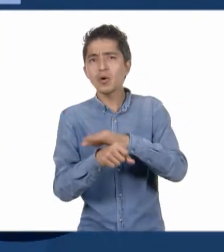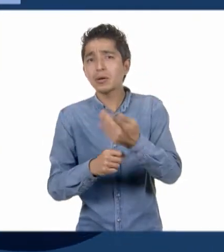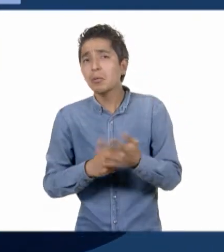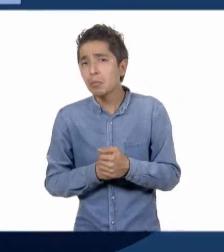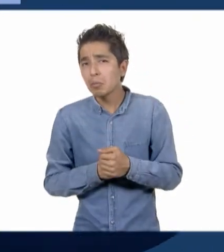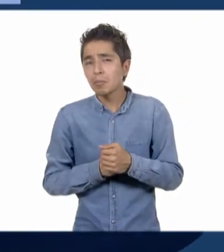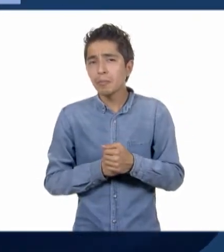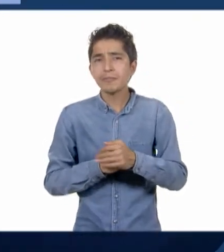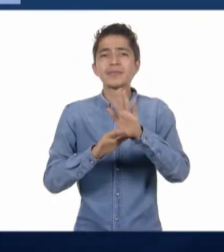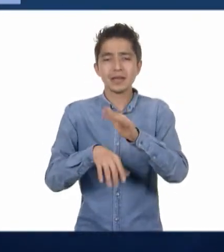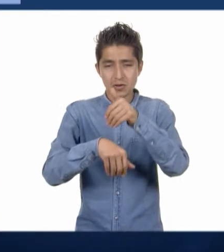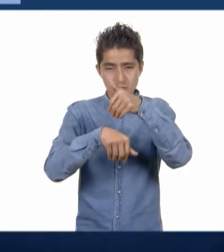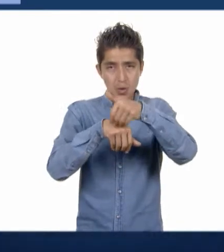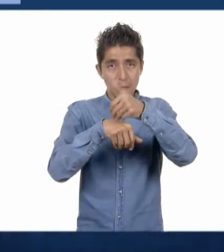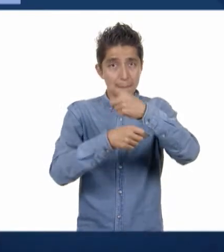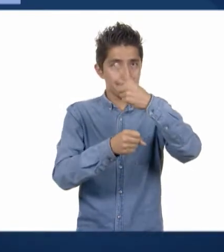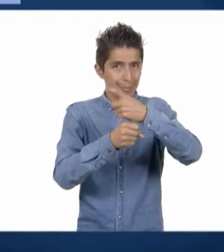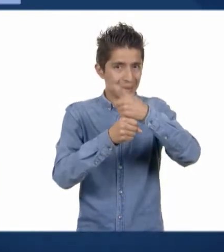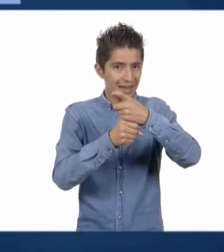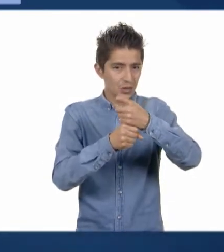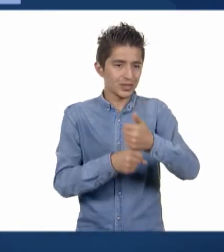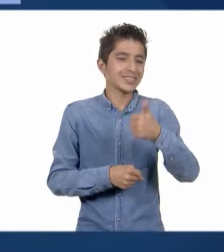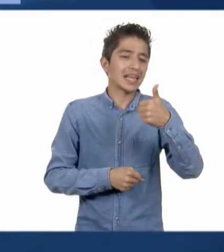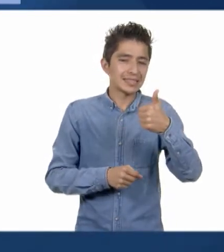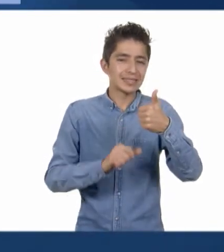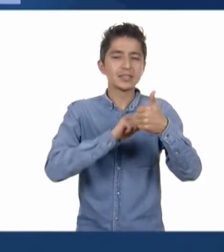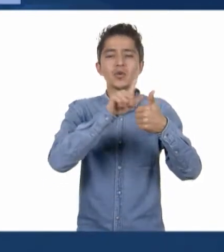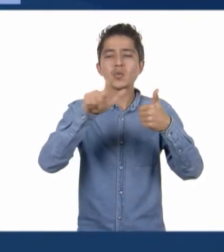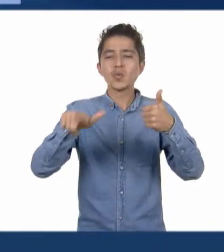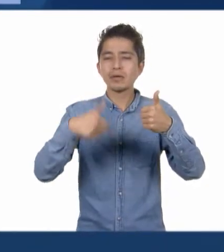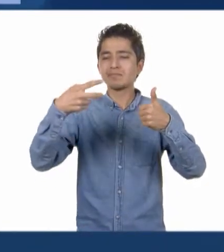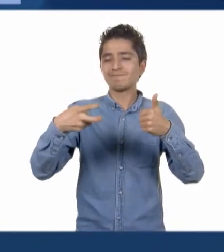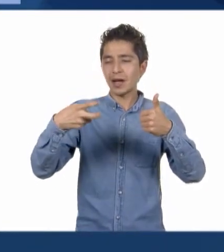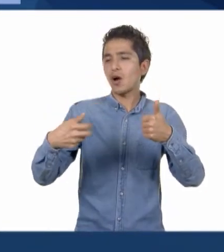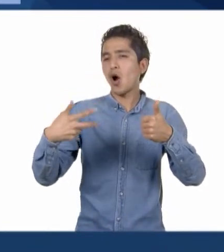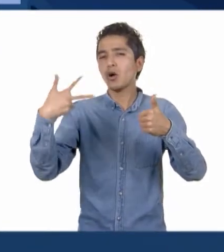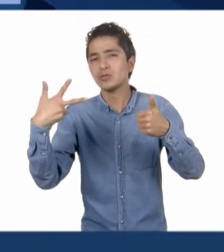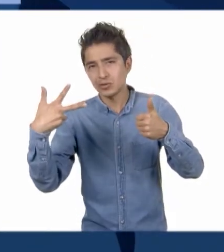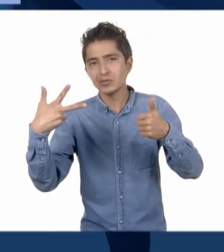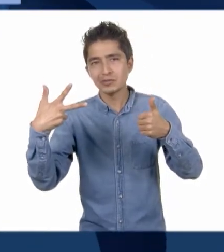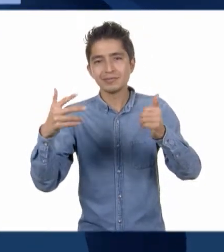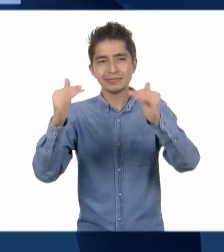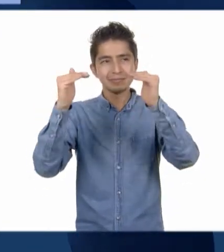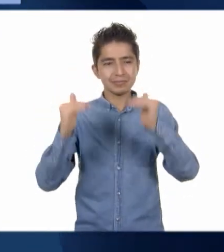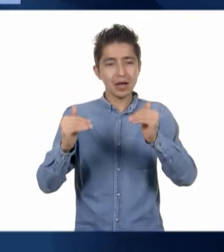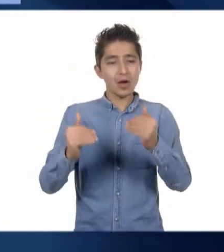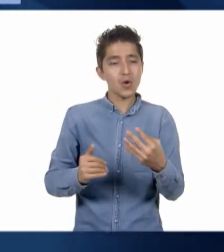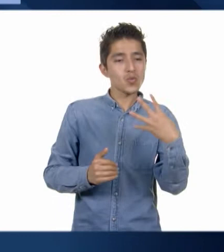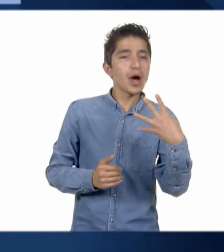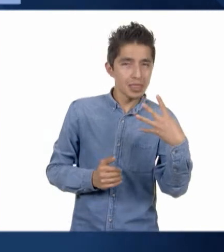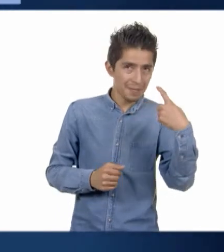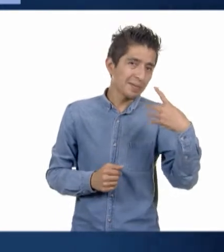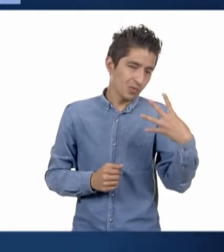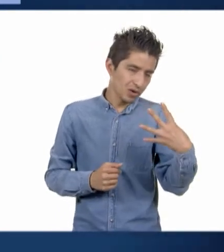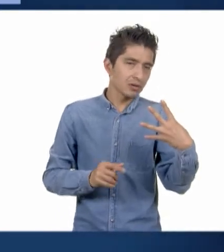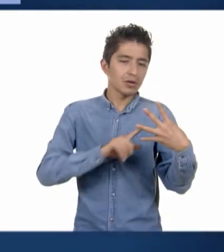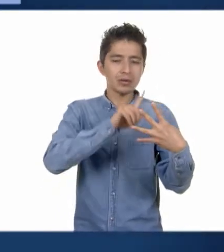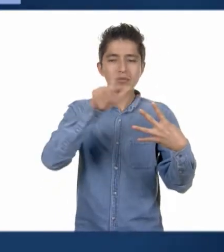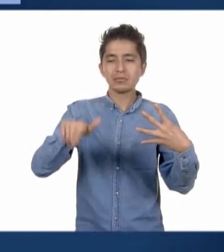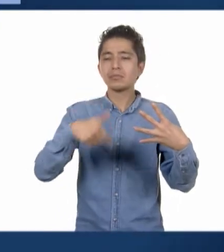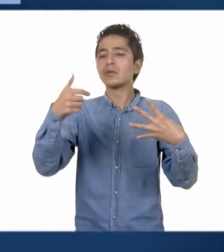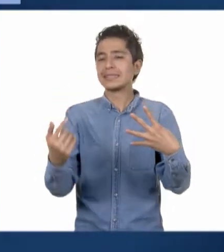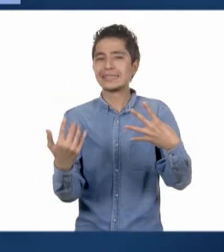Porque en una numeración primero va el 6 y luego va el 8, y el 4 va antes que el 5. Como se darán cuenta, María